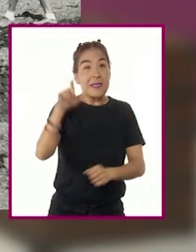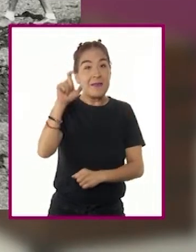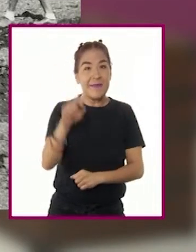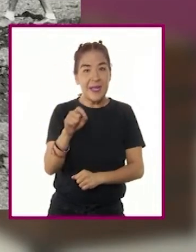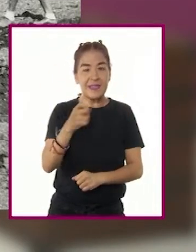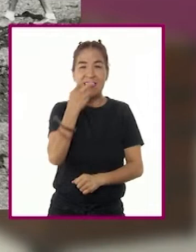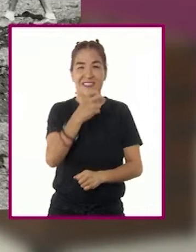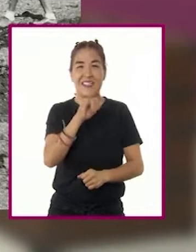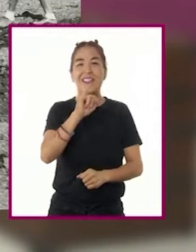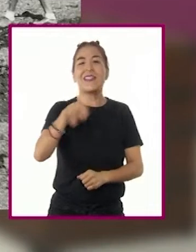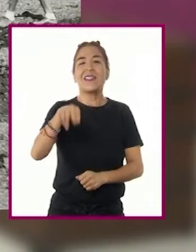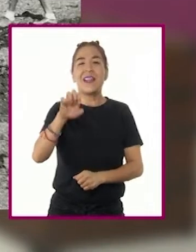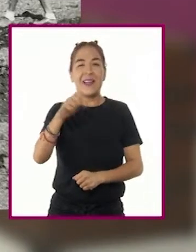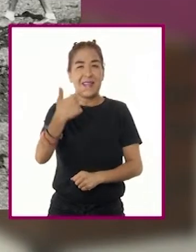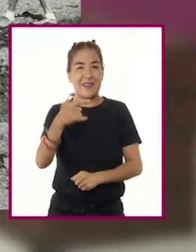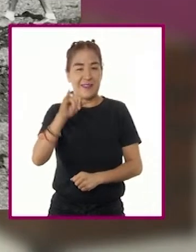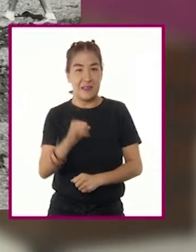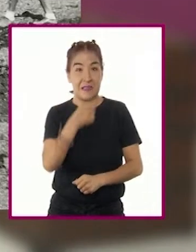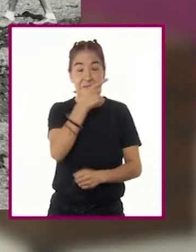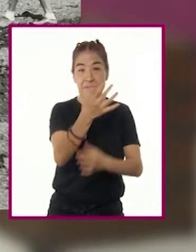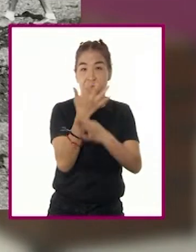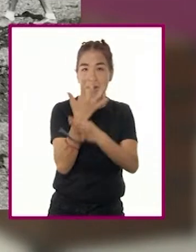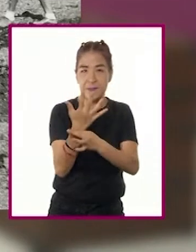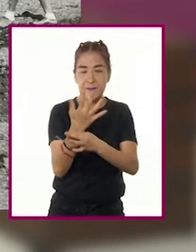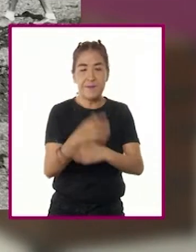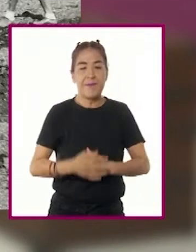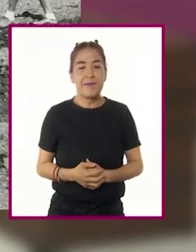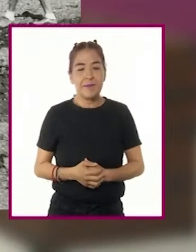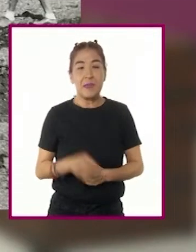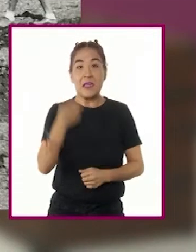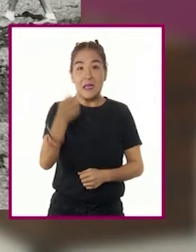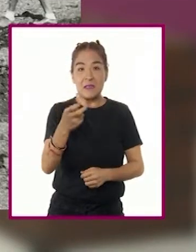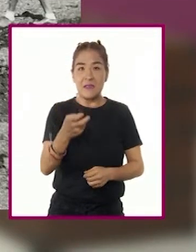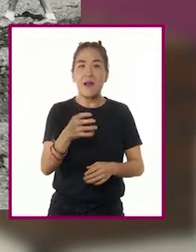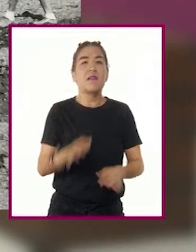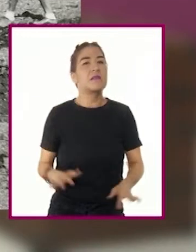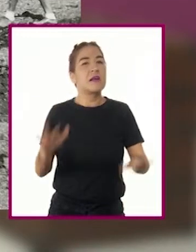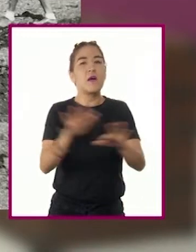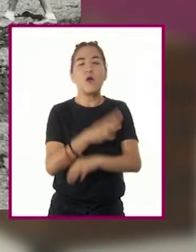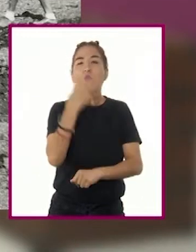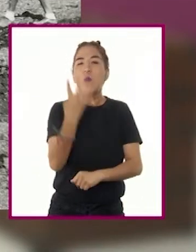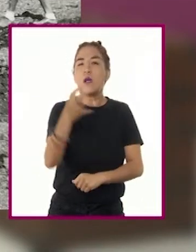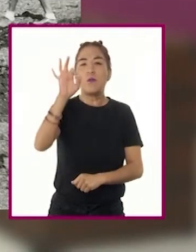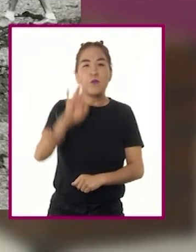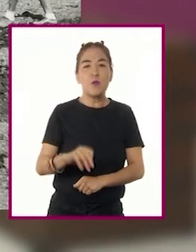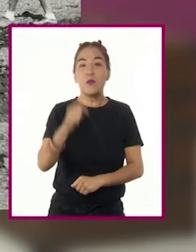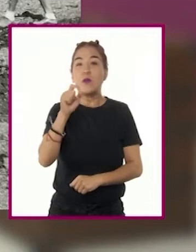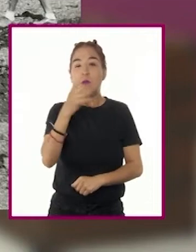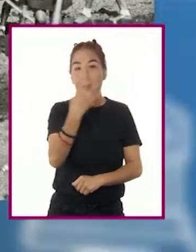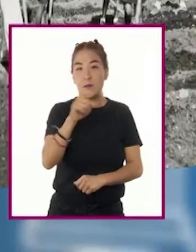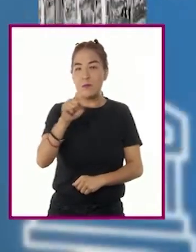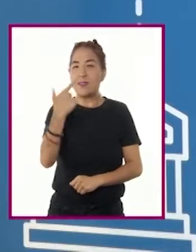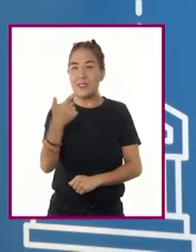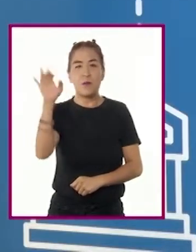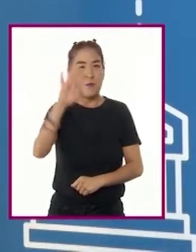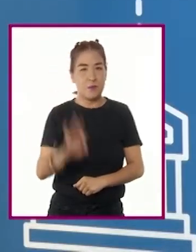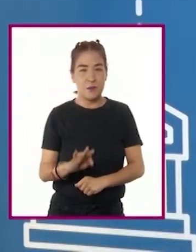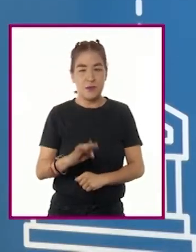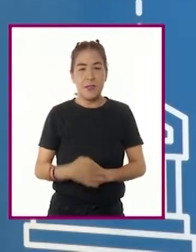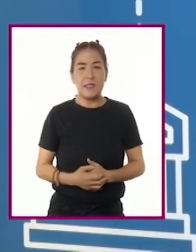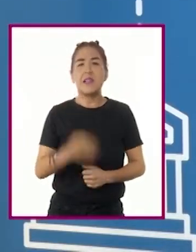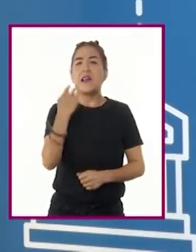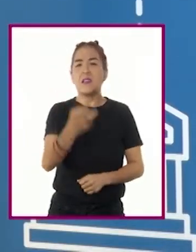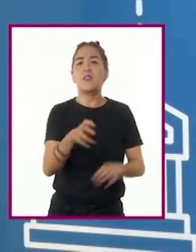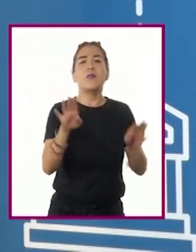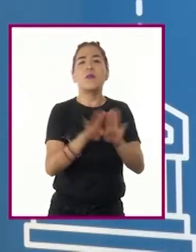del Instituto Nacional de Estadística y Geografía, esta cifra era del 4.7%. La